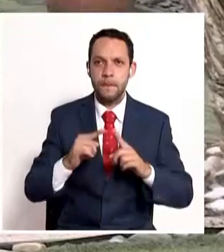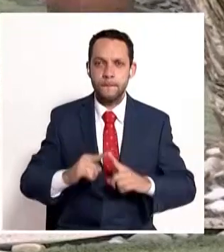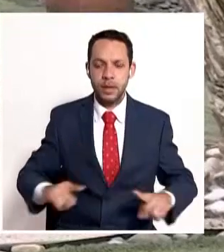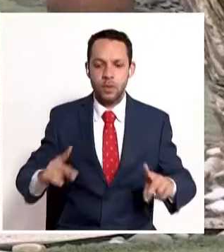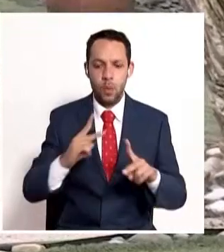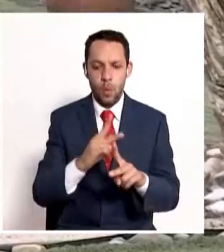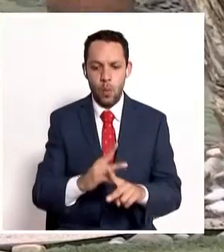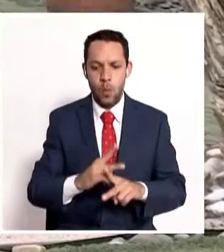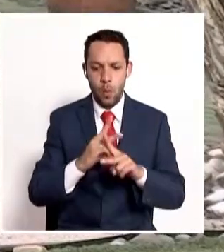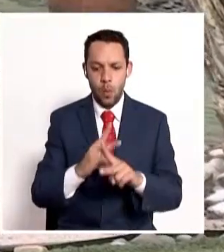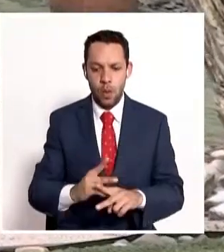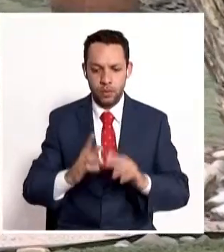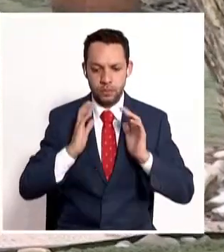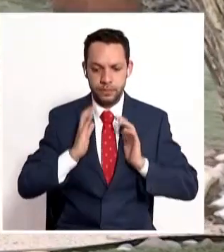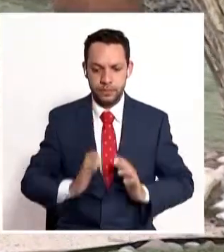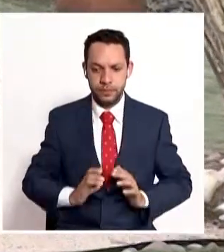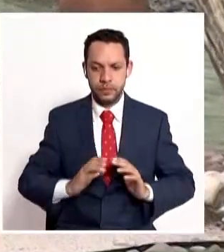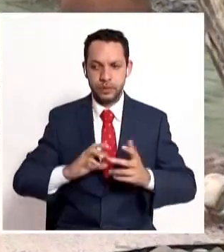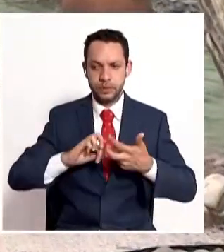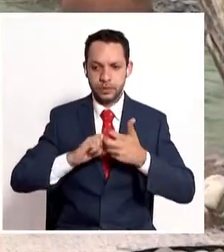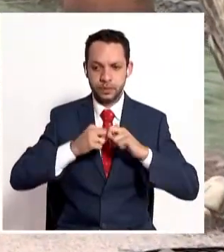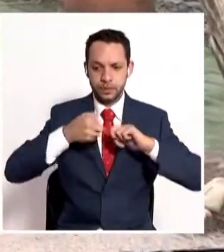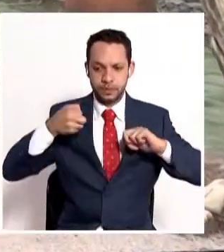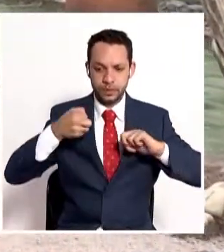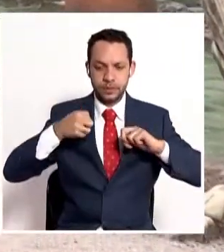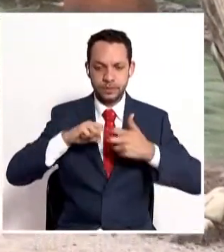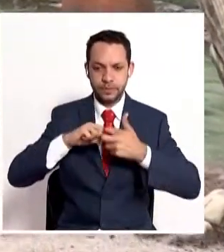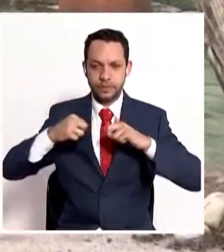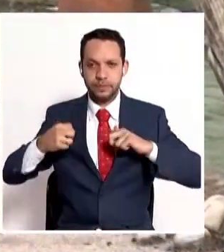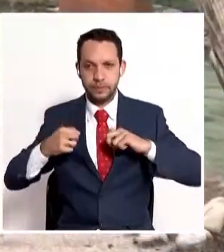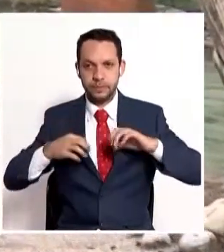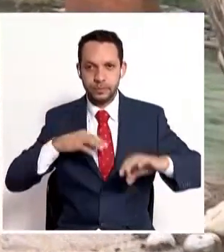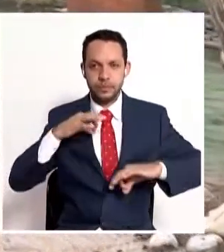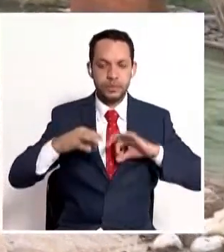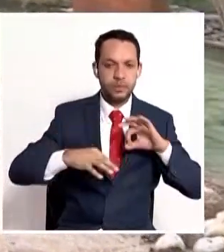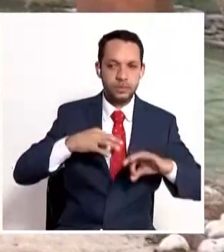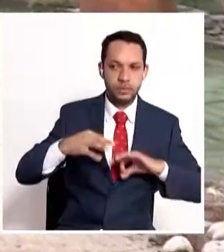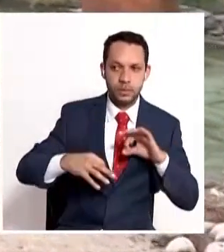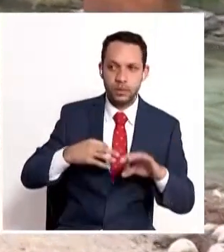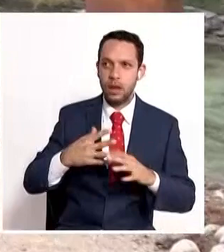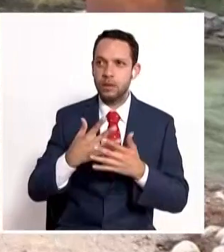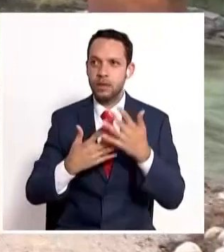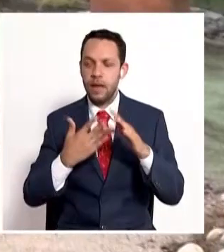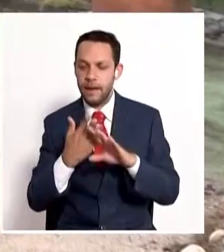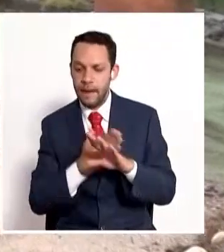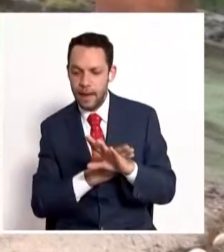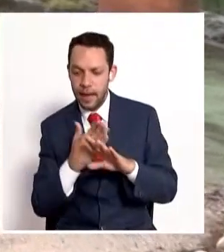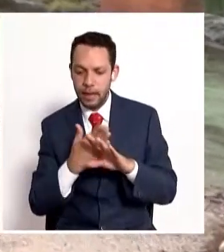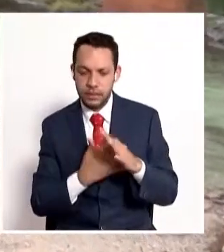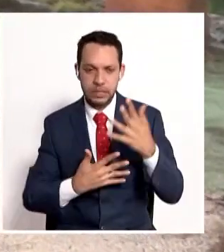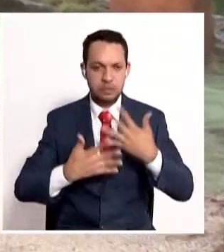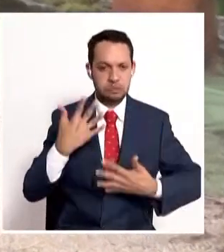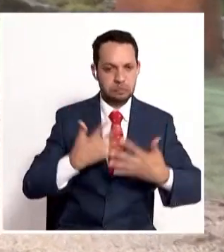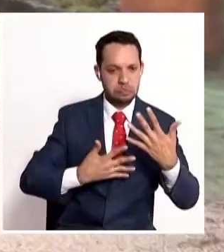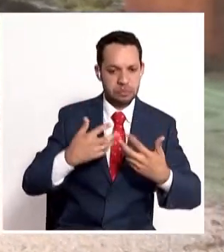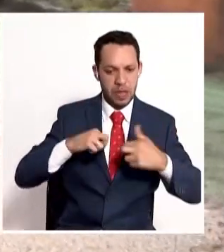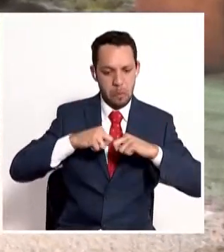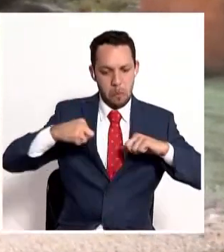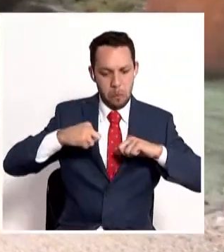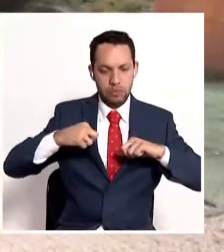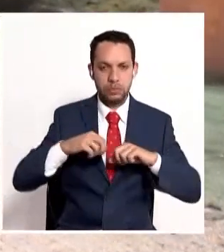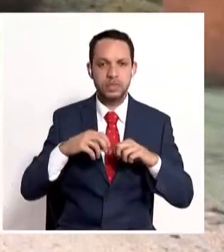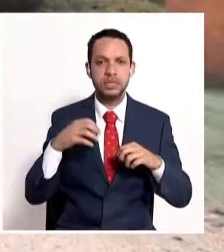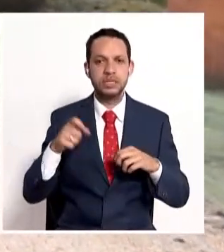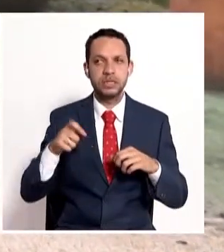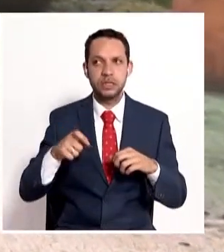mis meniscos para evitar las lesiones no hay necesidad de estirarse nada no hay necesidad de moverse hacia delante simplemente